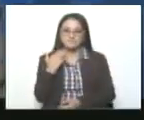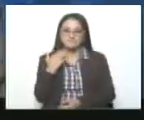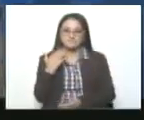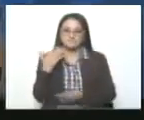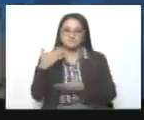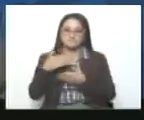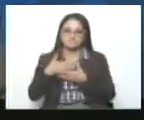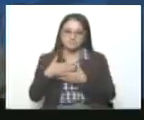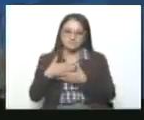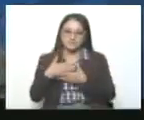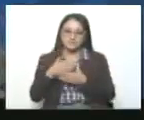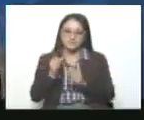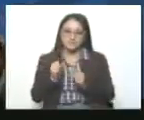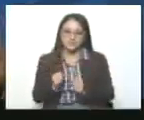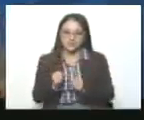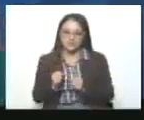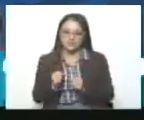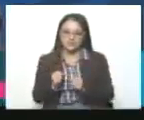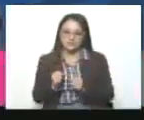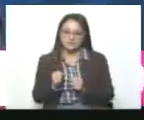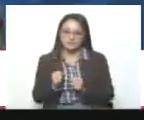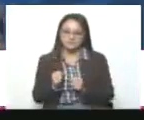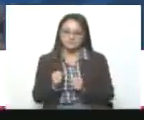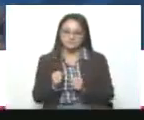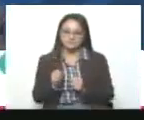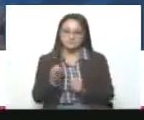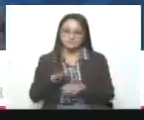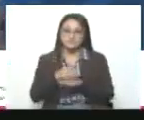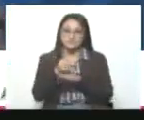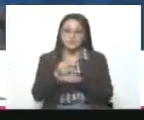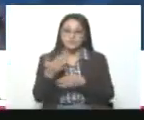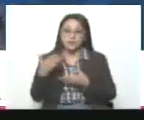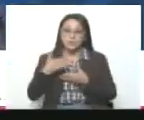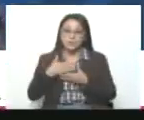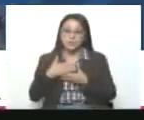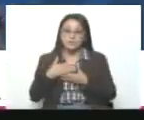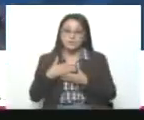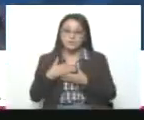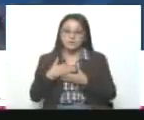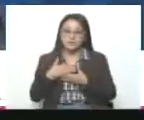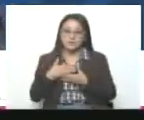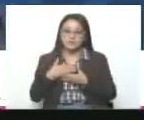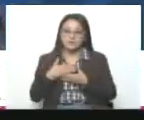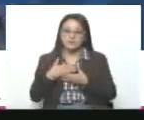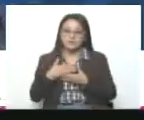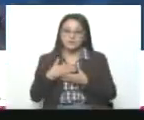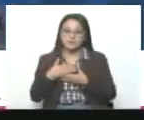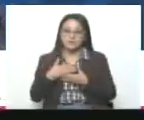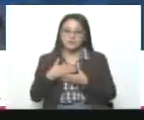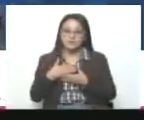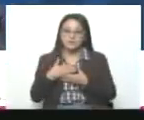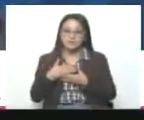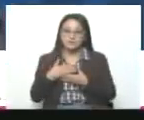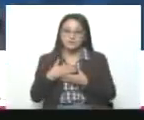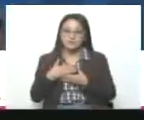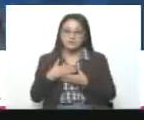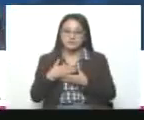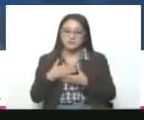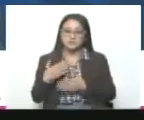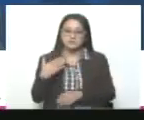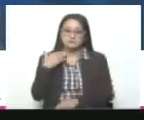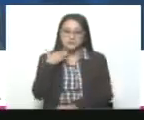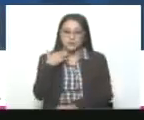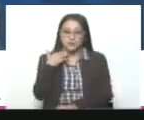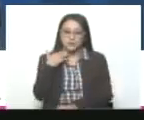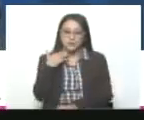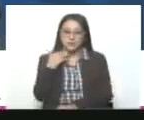restricción extrema, externa, por el bloqueo, que ha llevado a una afectación